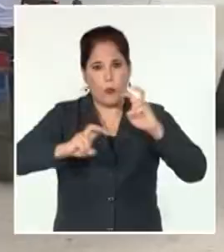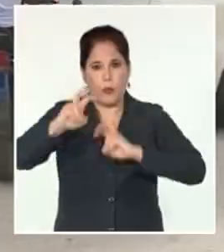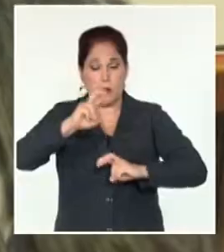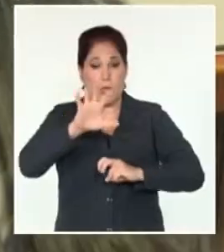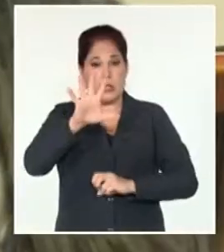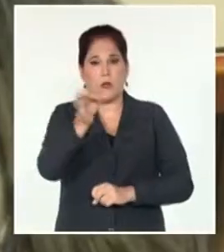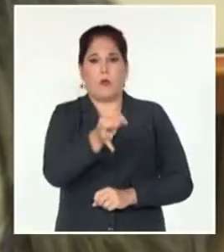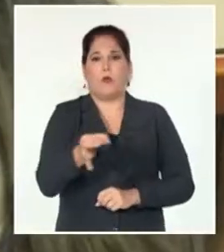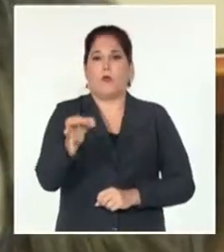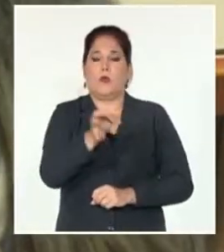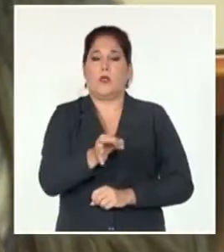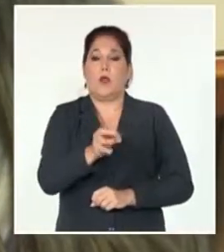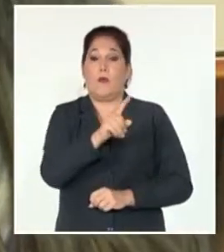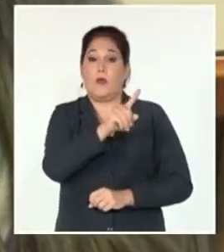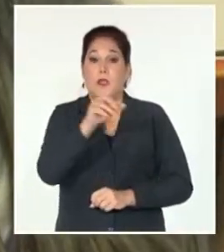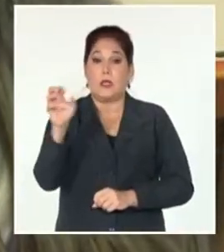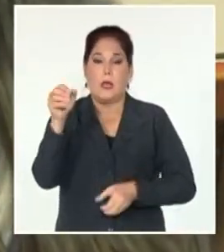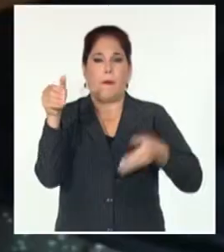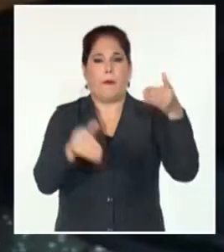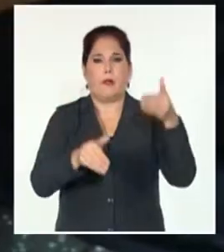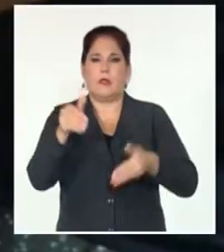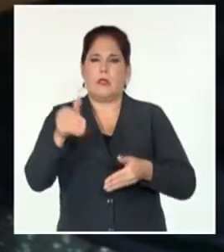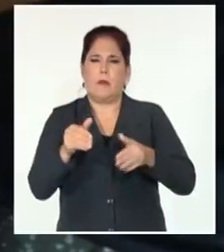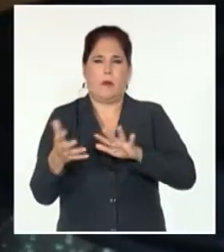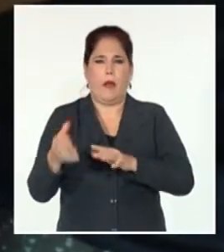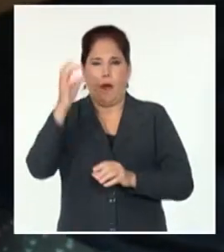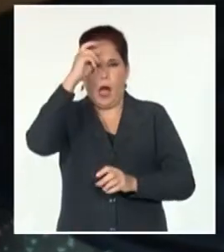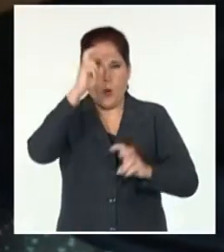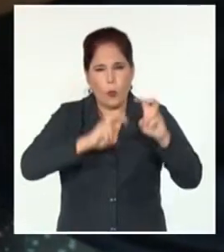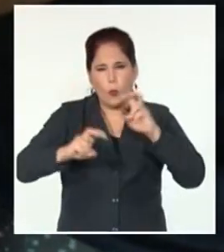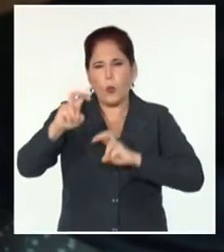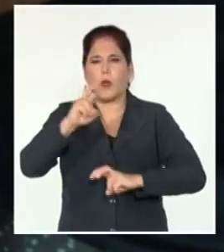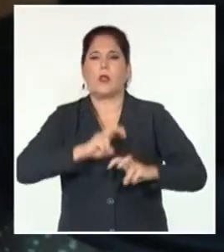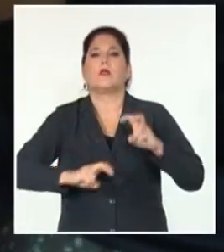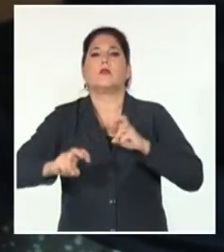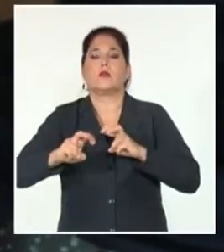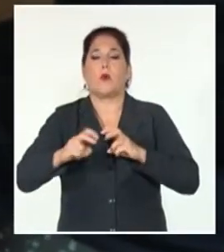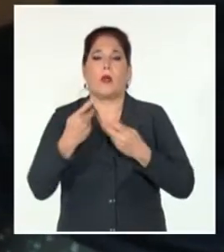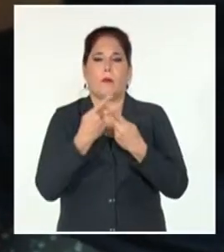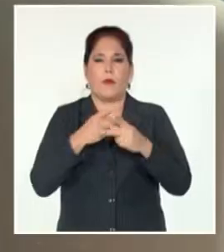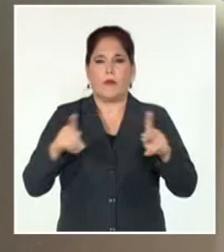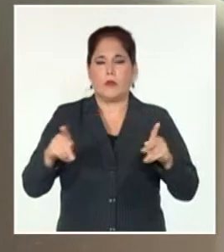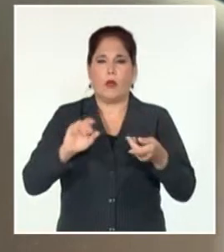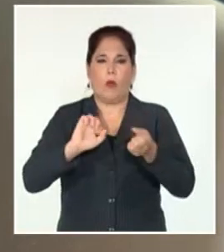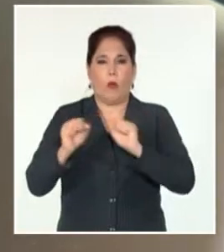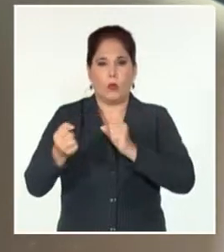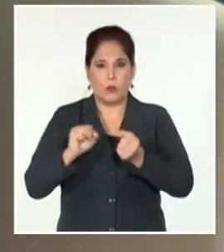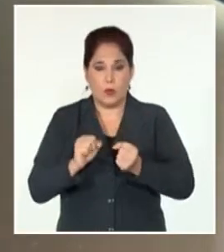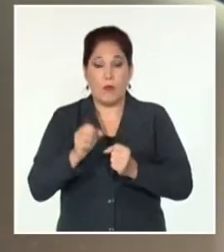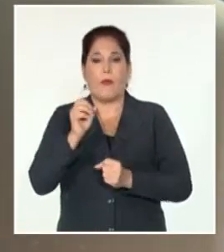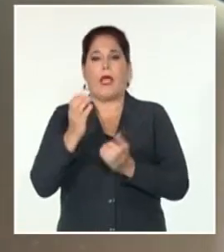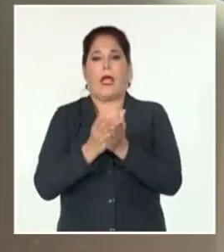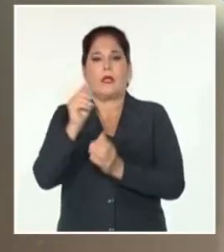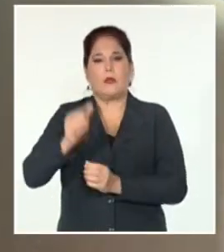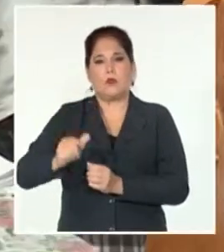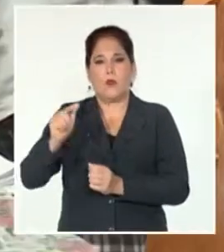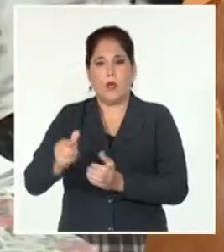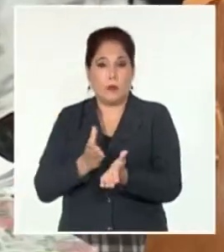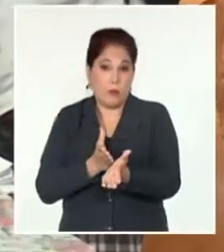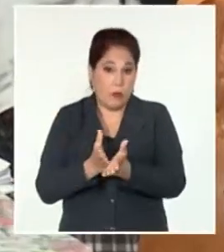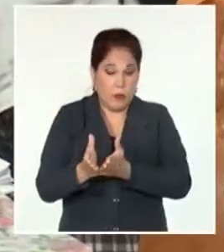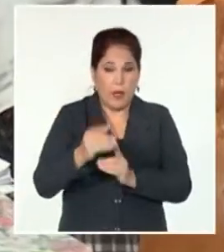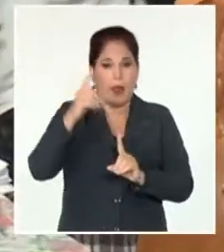municipios, más de un centenar de participantes entre auditores, expertos, contralores, estudiantes de la carrera de